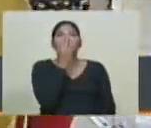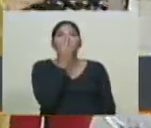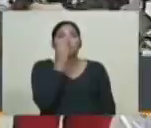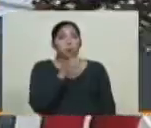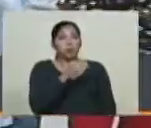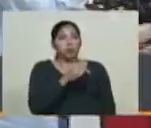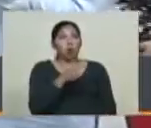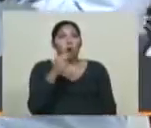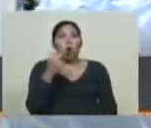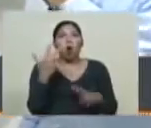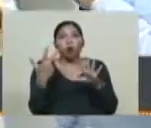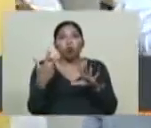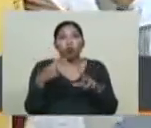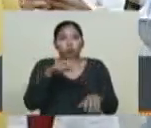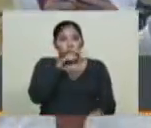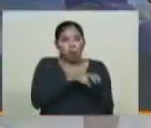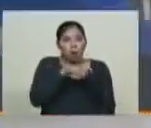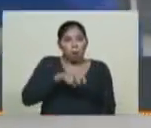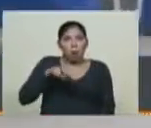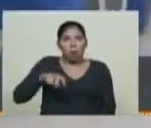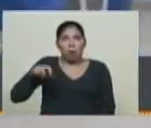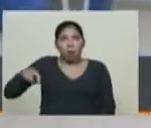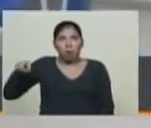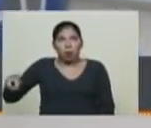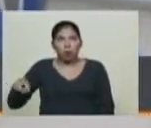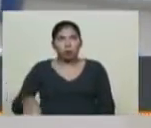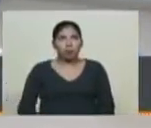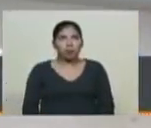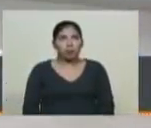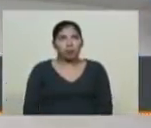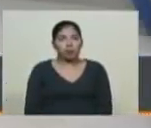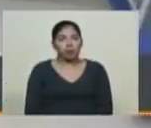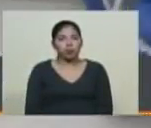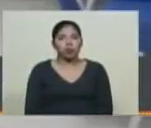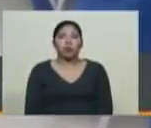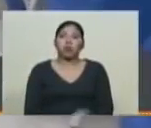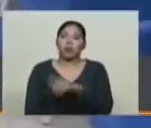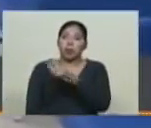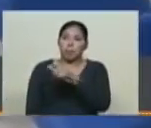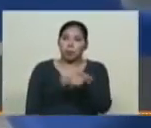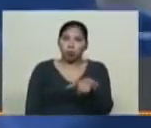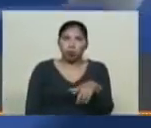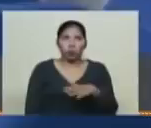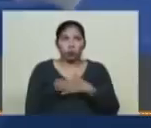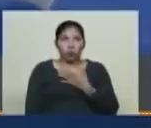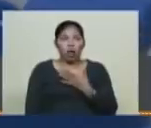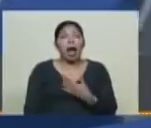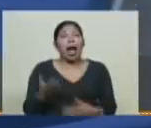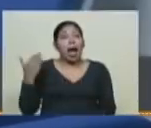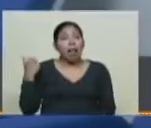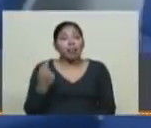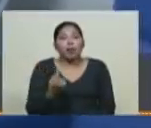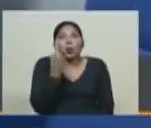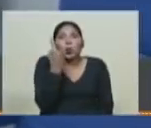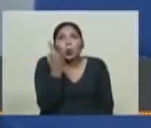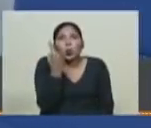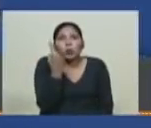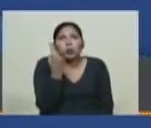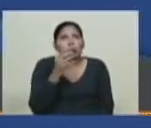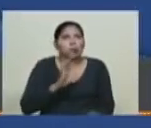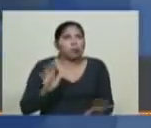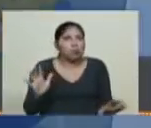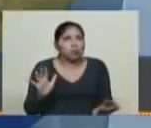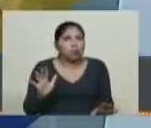ahora tener a disposición de los pacientes pediátricos. Antes había un solo puesto, ahora hay